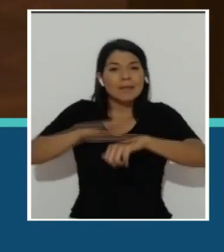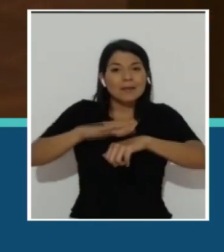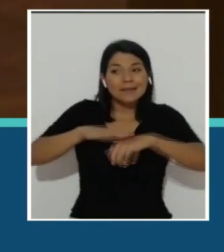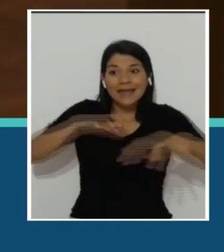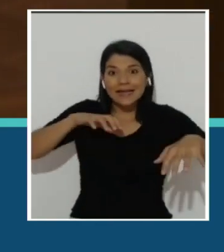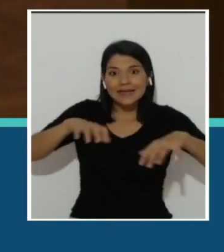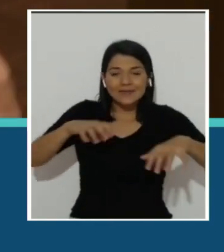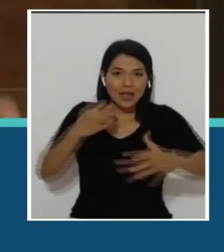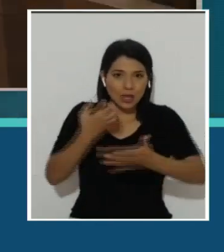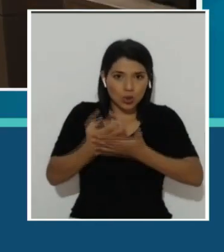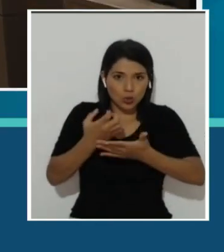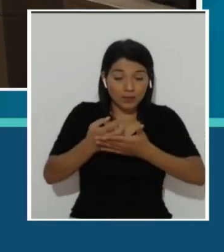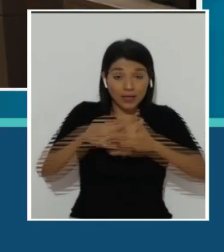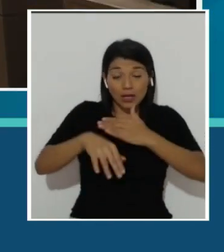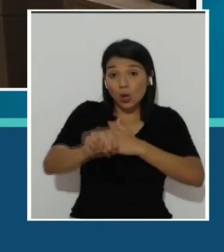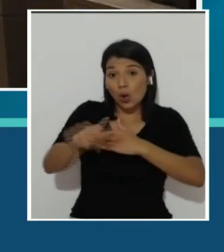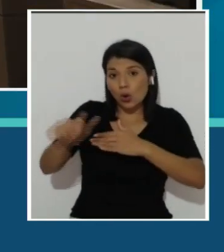sectores.